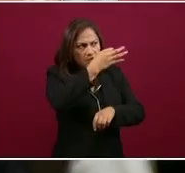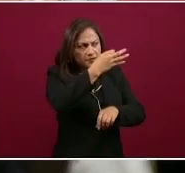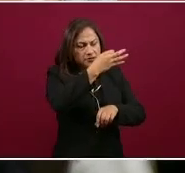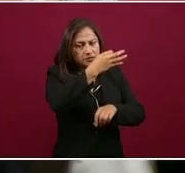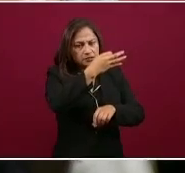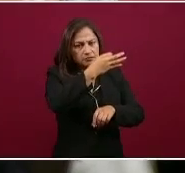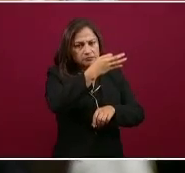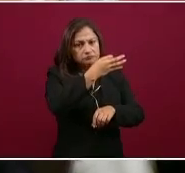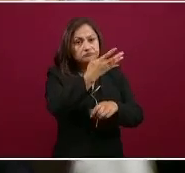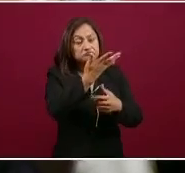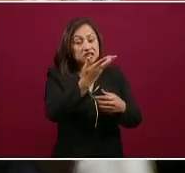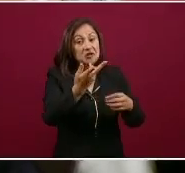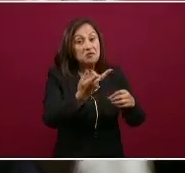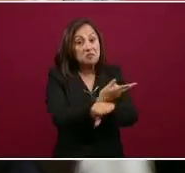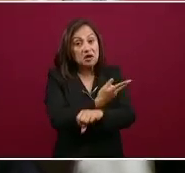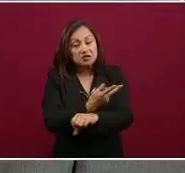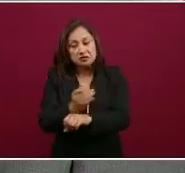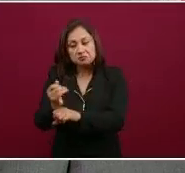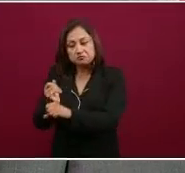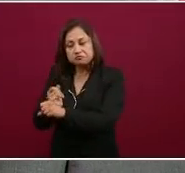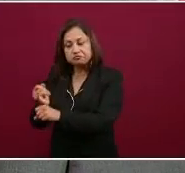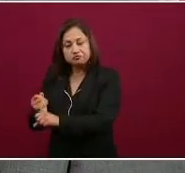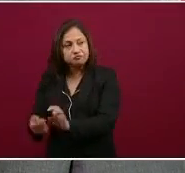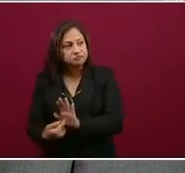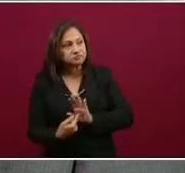Hay algo que es